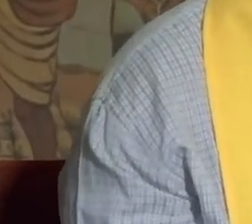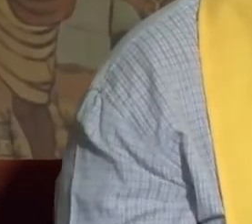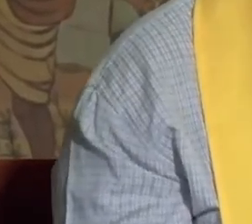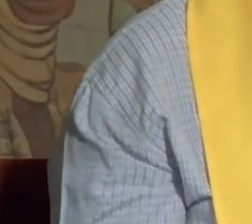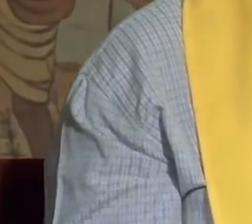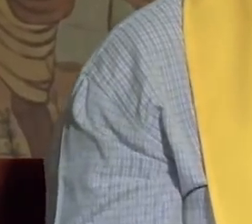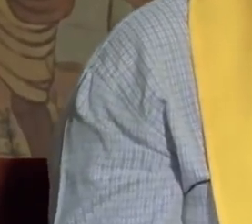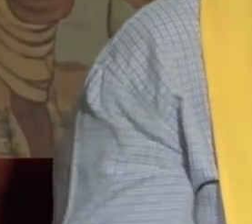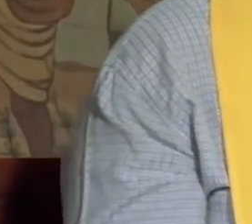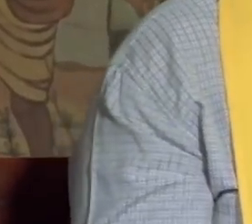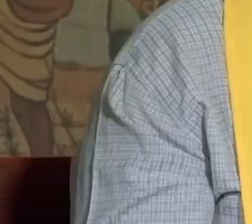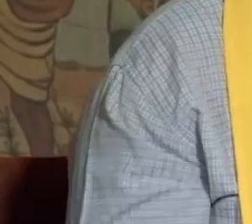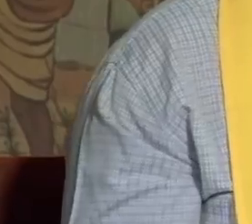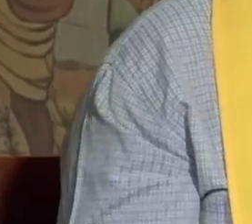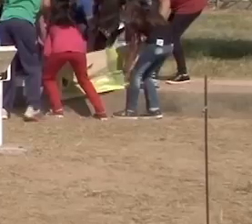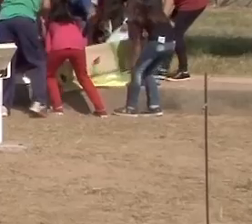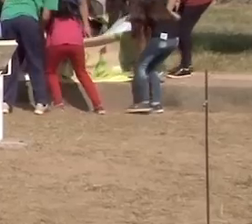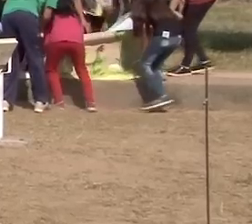compañero y